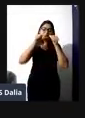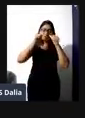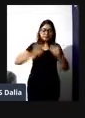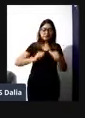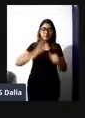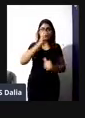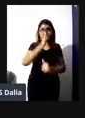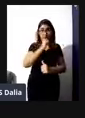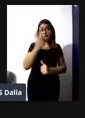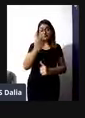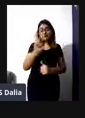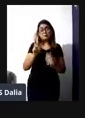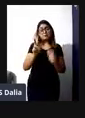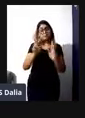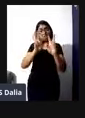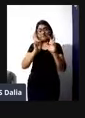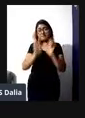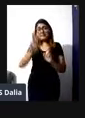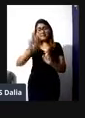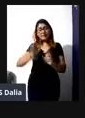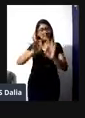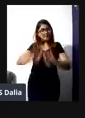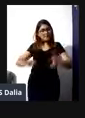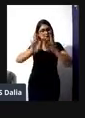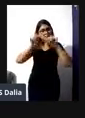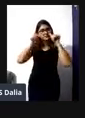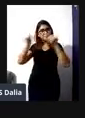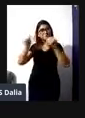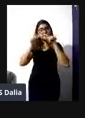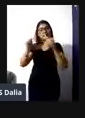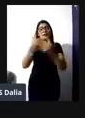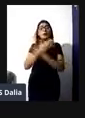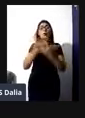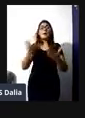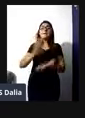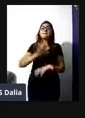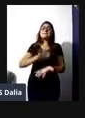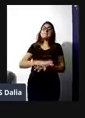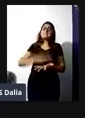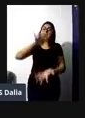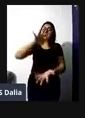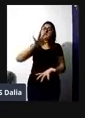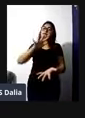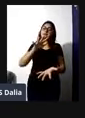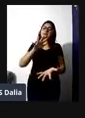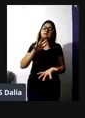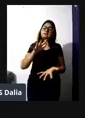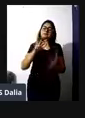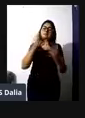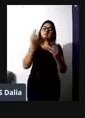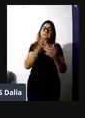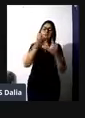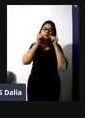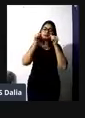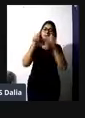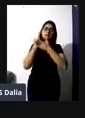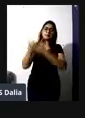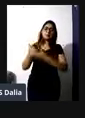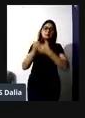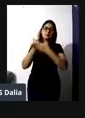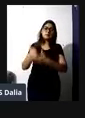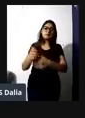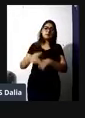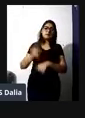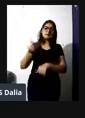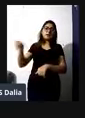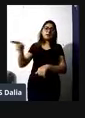muy, muy importante. Y además ahorita creo que ha cobrado una importancia muy, muy grande por el tiempo que